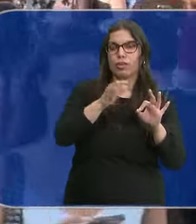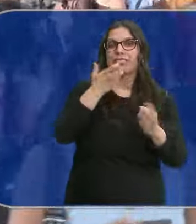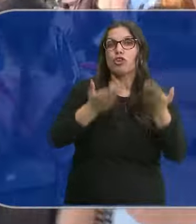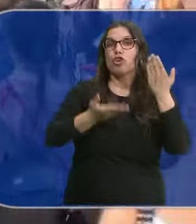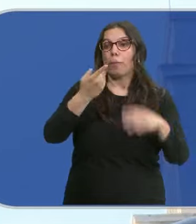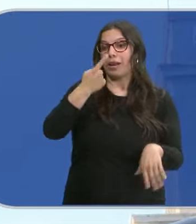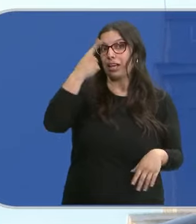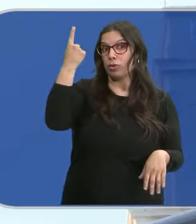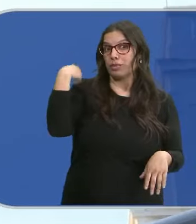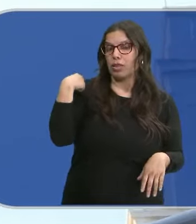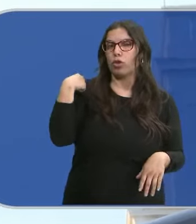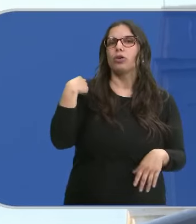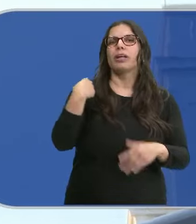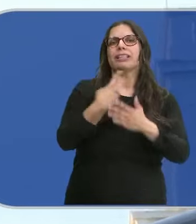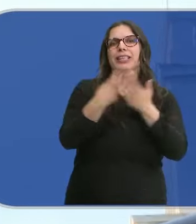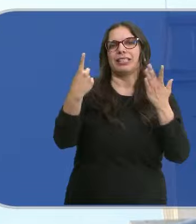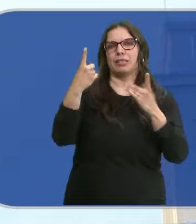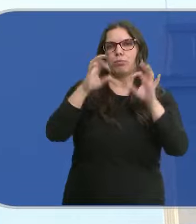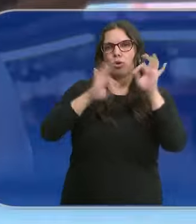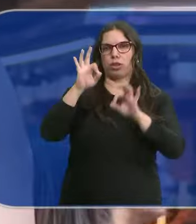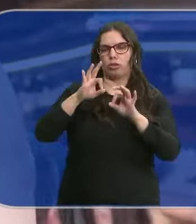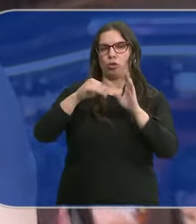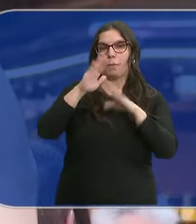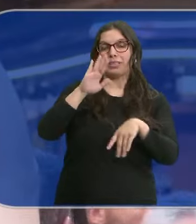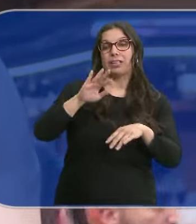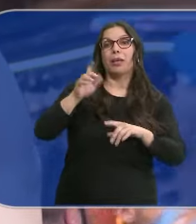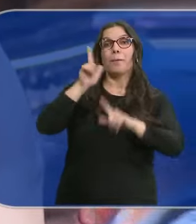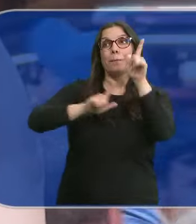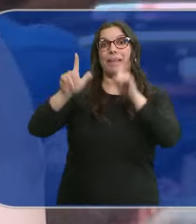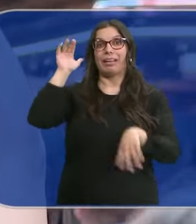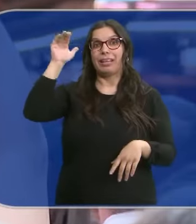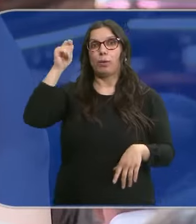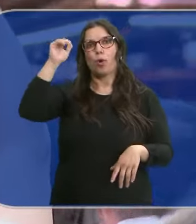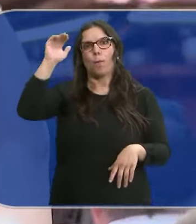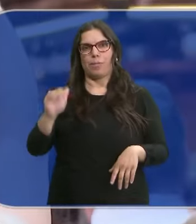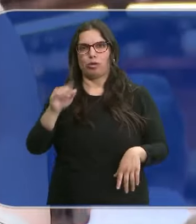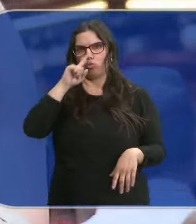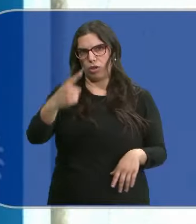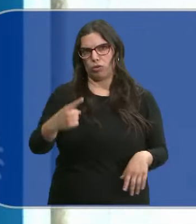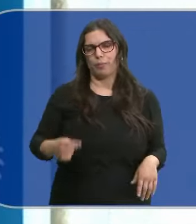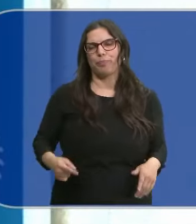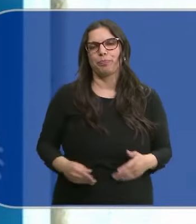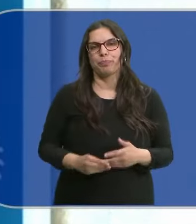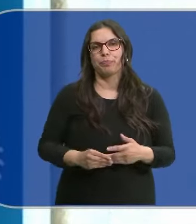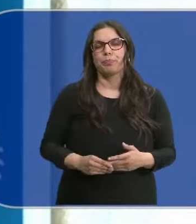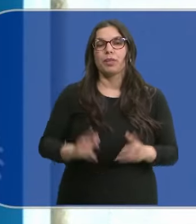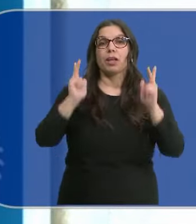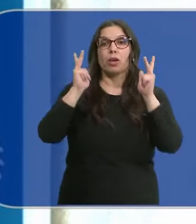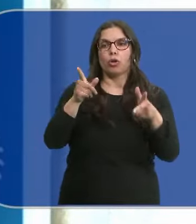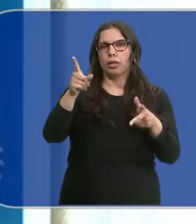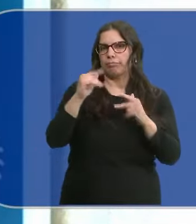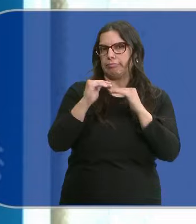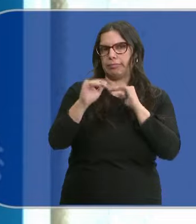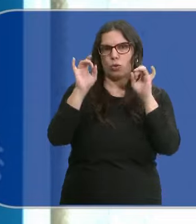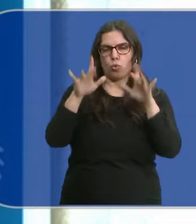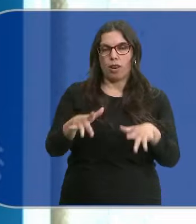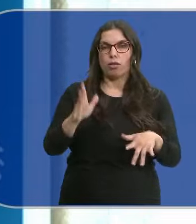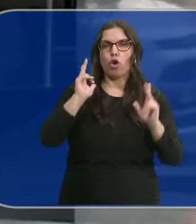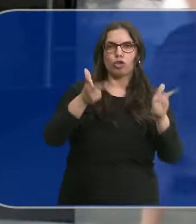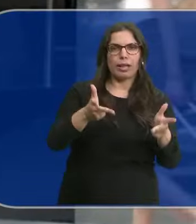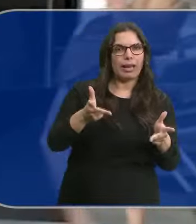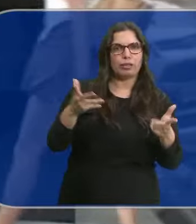junio de 2023. Al contrario que los internacionales, que han bajado casi 3 puntos en un año. Los alojamientos siguen en la misma línea.